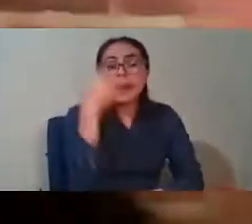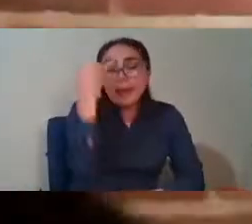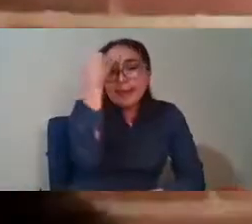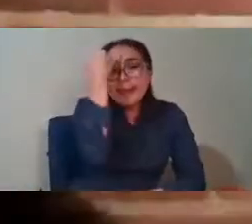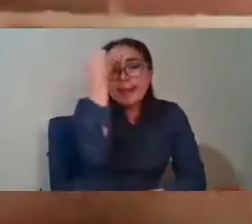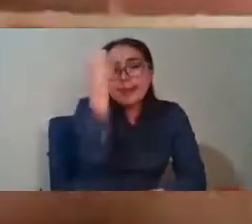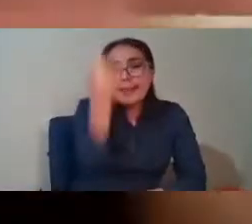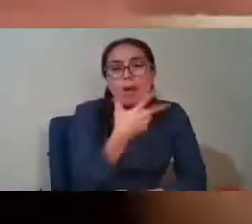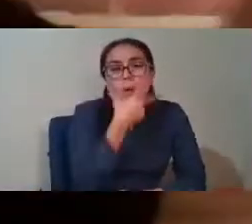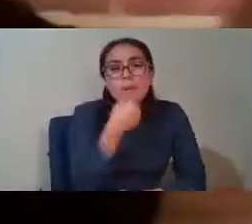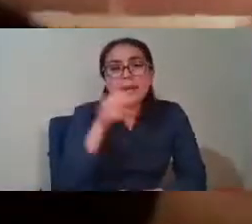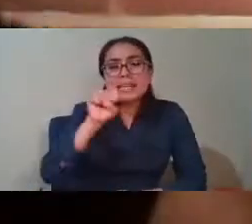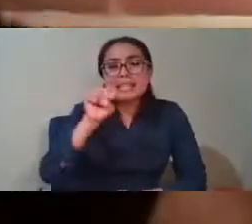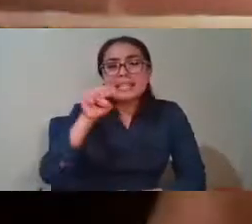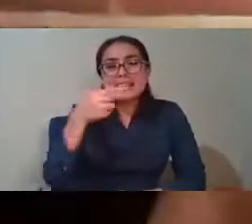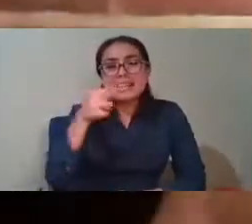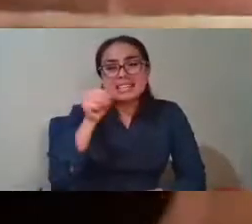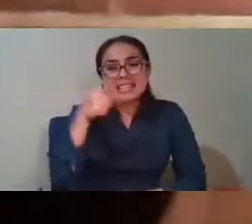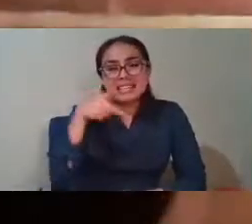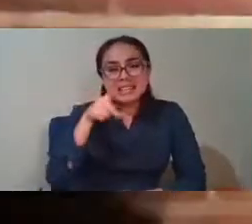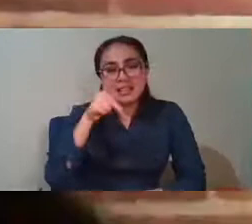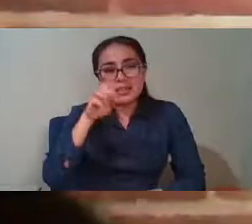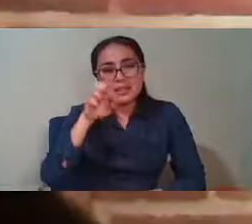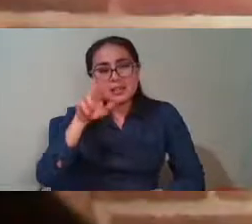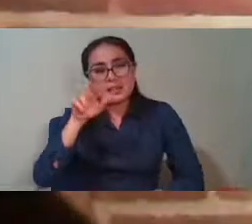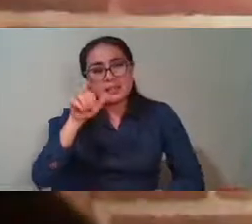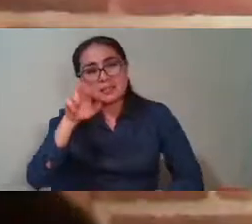de medios extraordinaria, enorme,